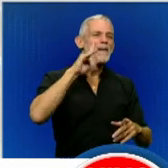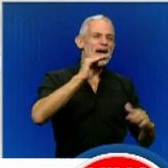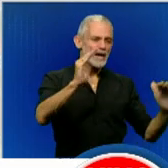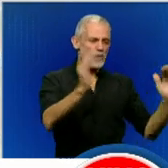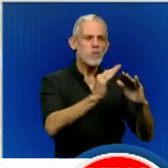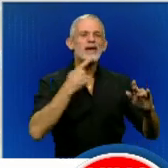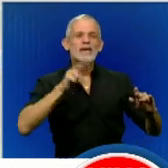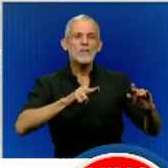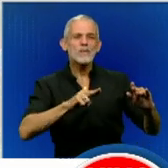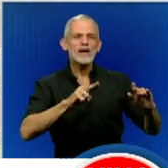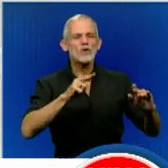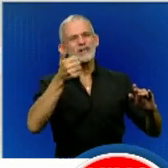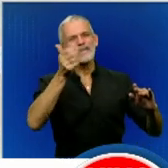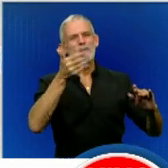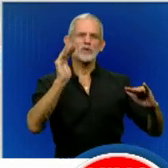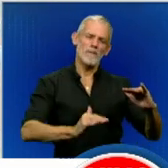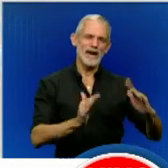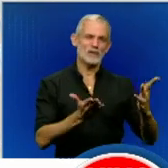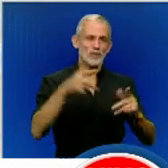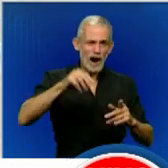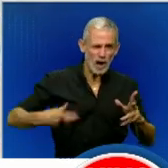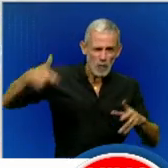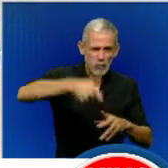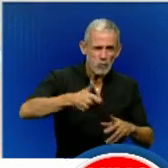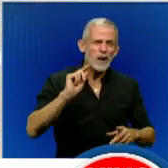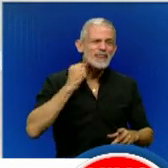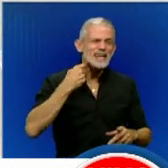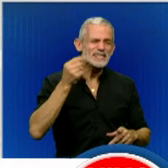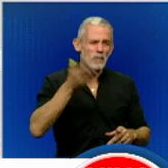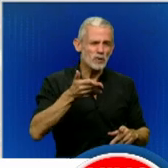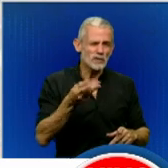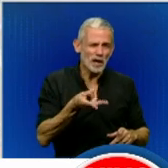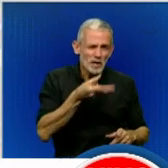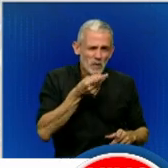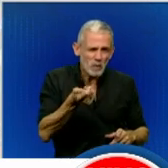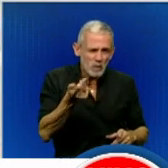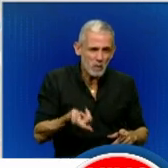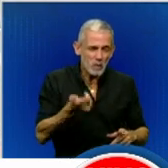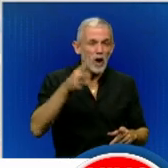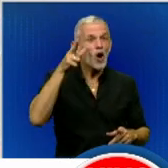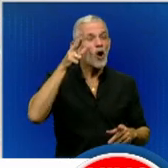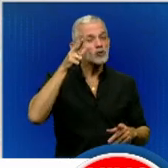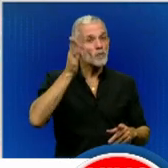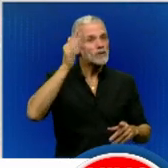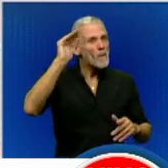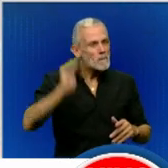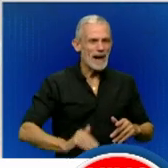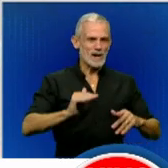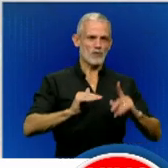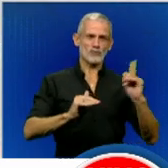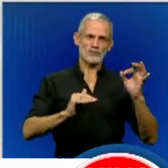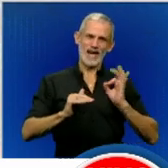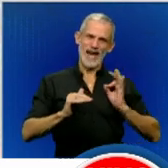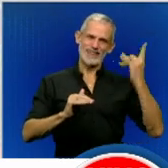estoy hablando de la inversión muy baja del 13% estoy hablando de inversión que es 8 puntos menos el pp quiera que había en el